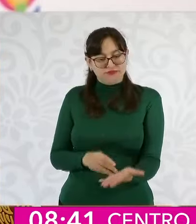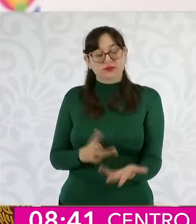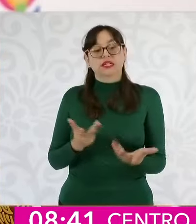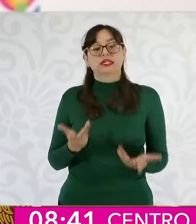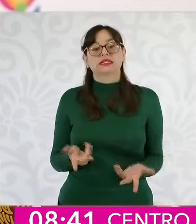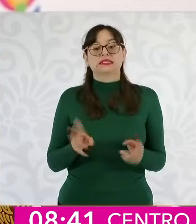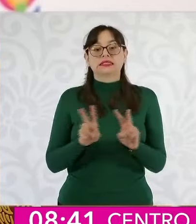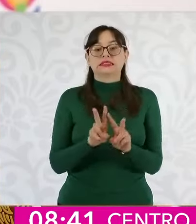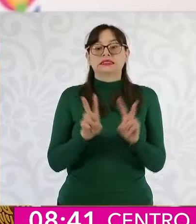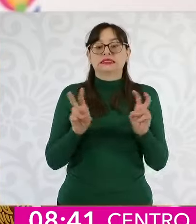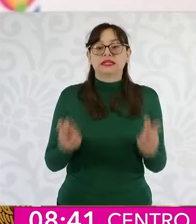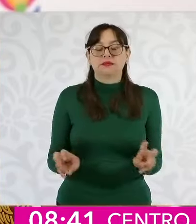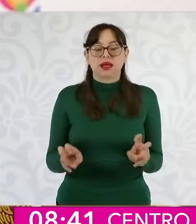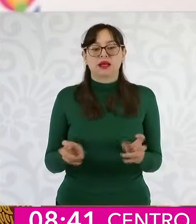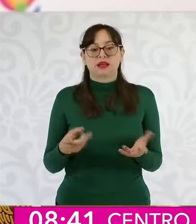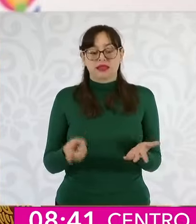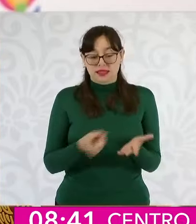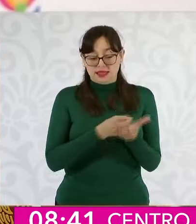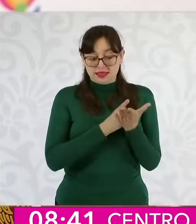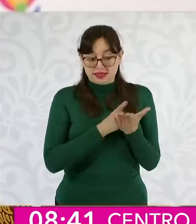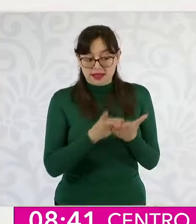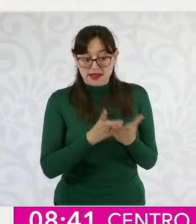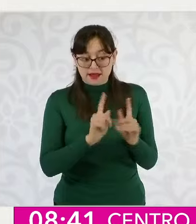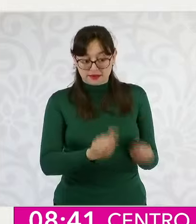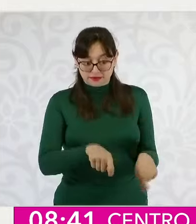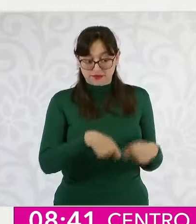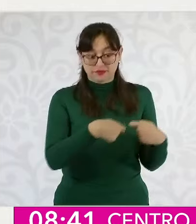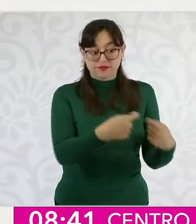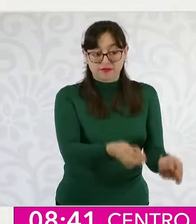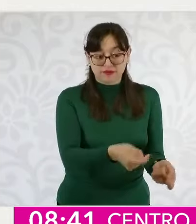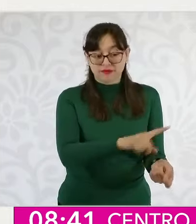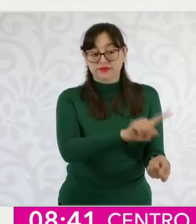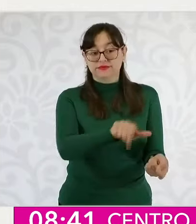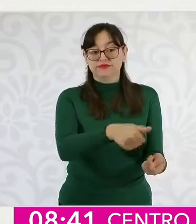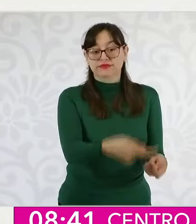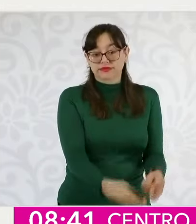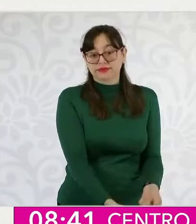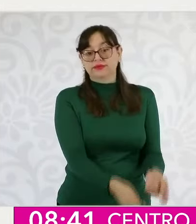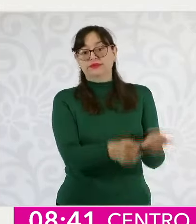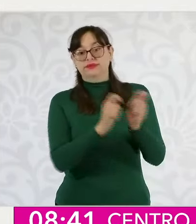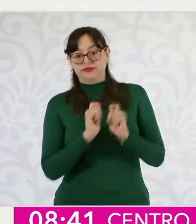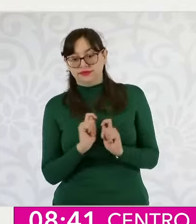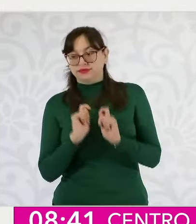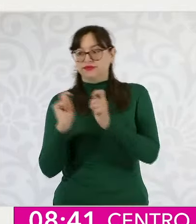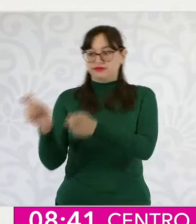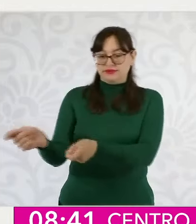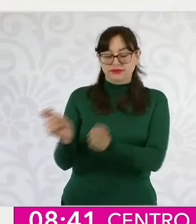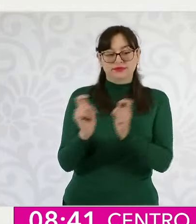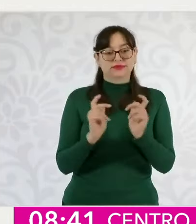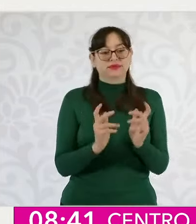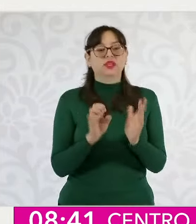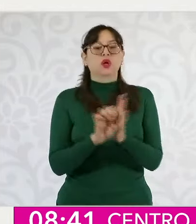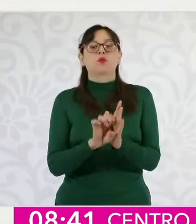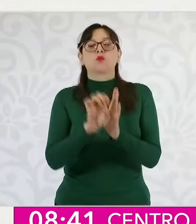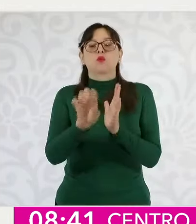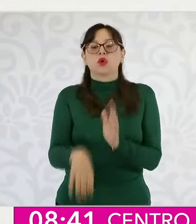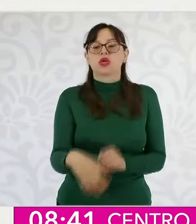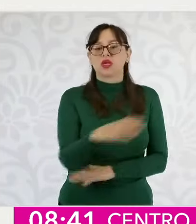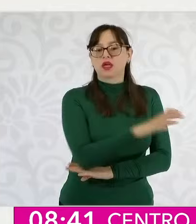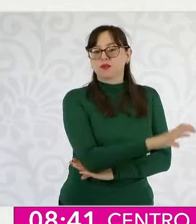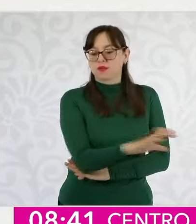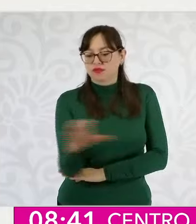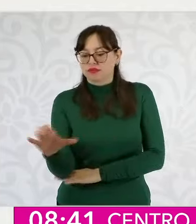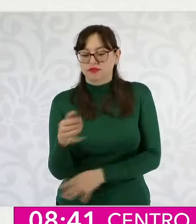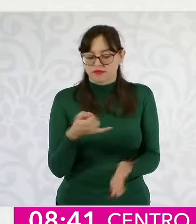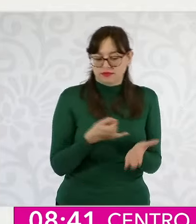con transmisión de derechos. Por ejemplo, hay distritos de riego que no usan el agua